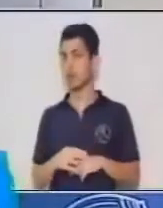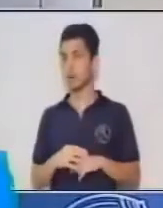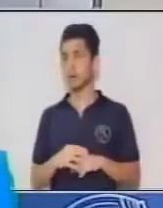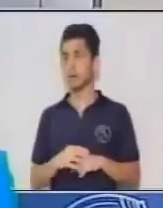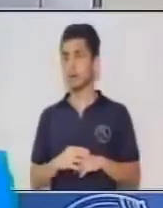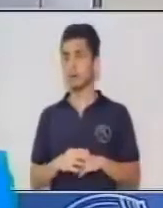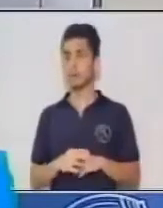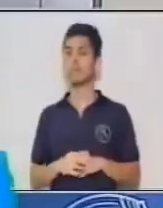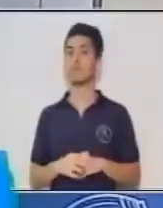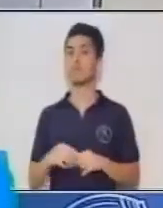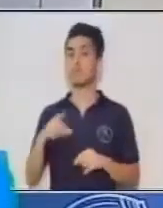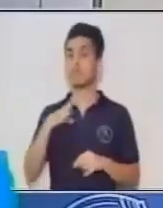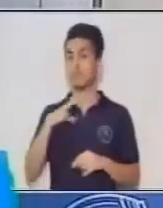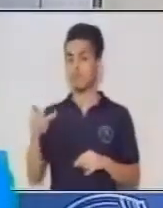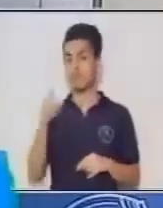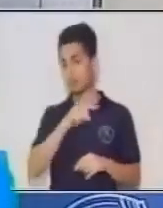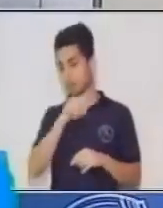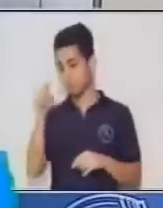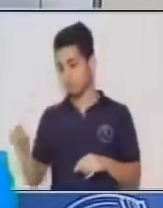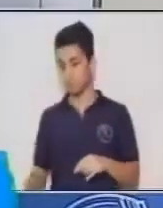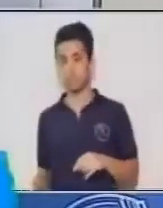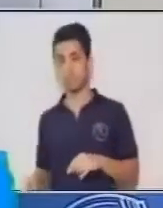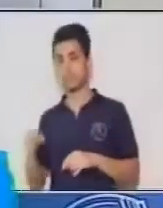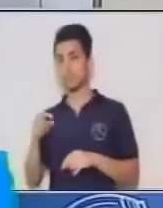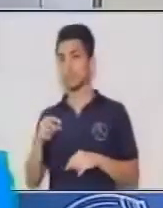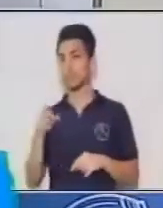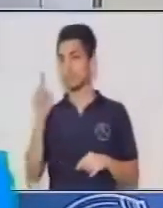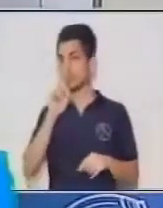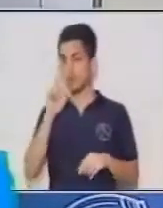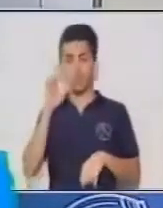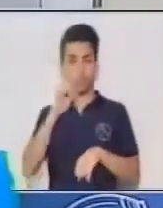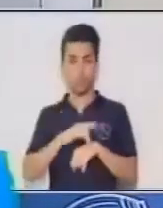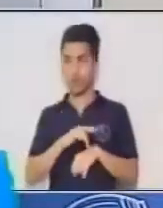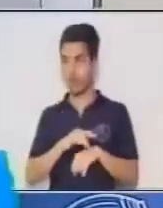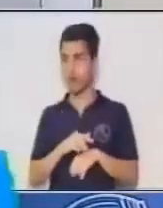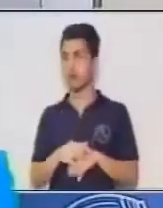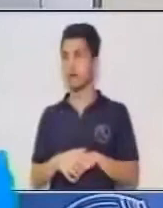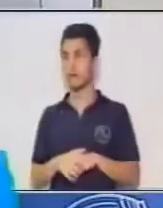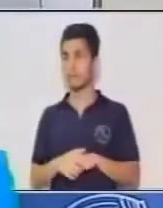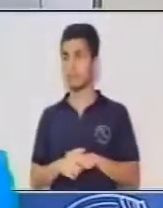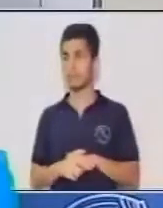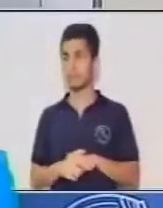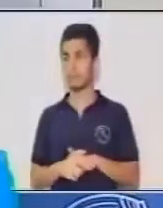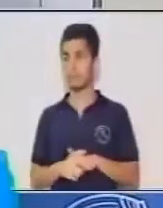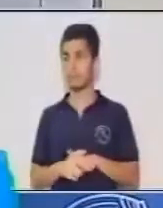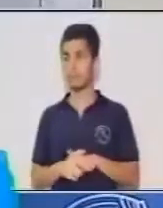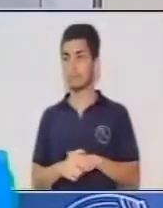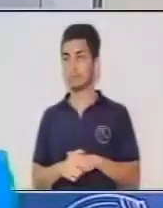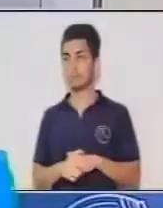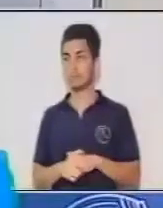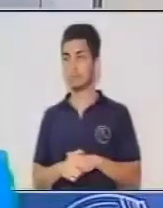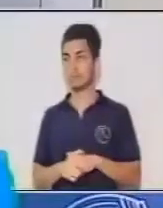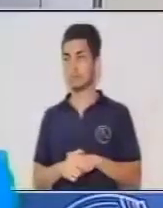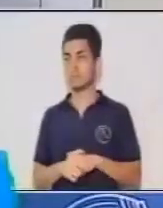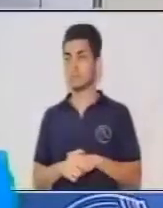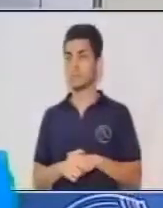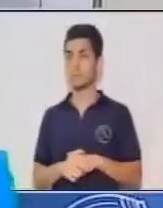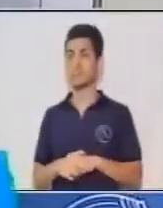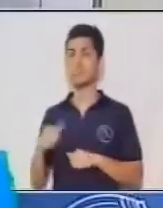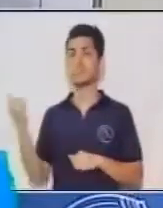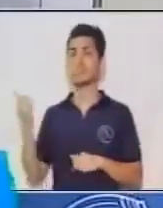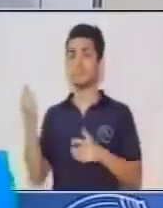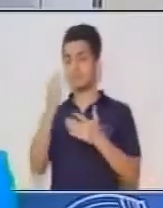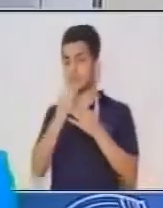eje horizontal, tampoco lo toca. ¿Sí? Y entonces, esta